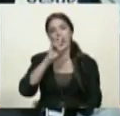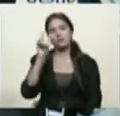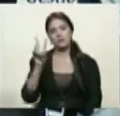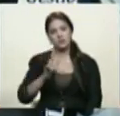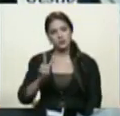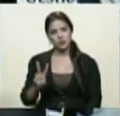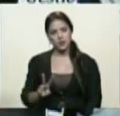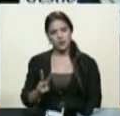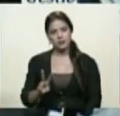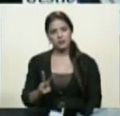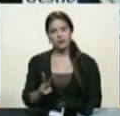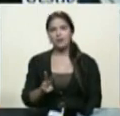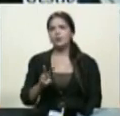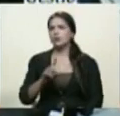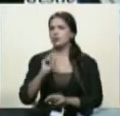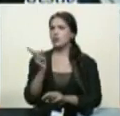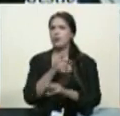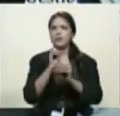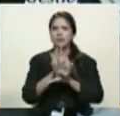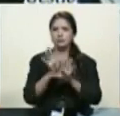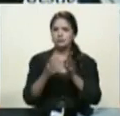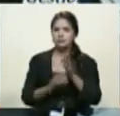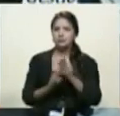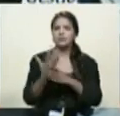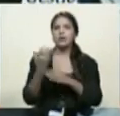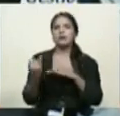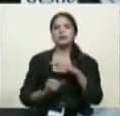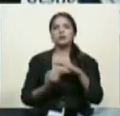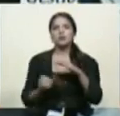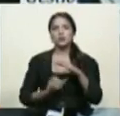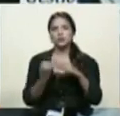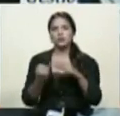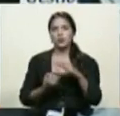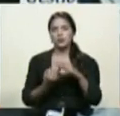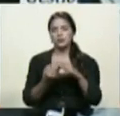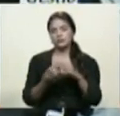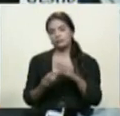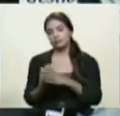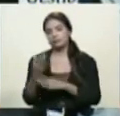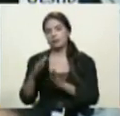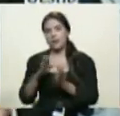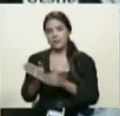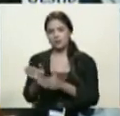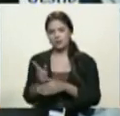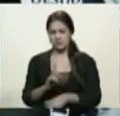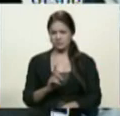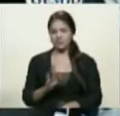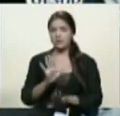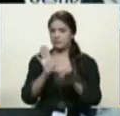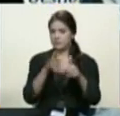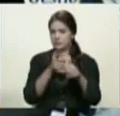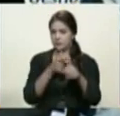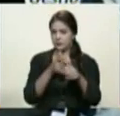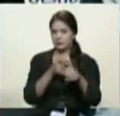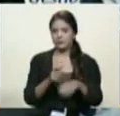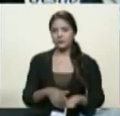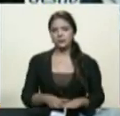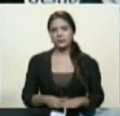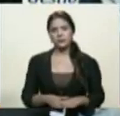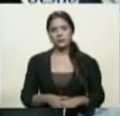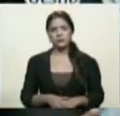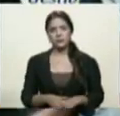de estar creando instituciones paralelas vamos a empezar por allí